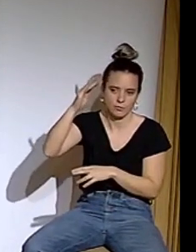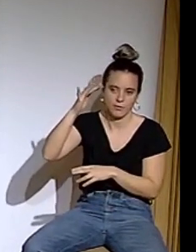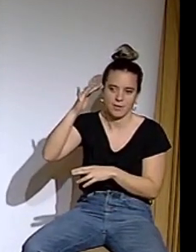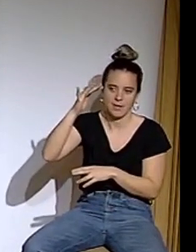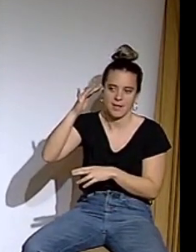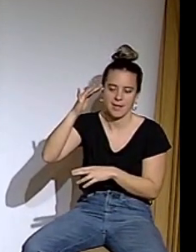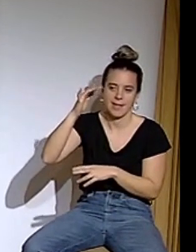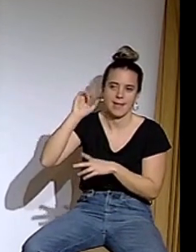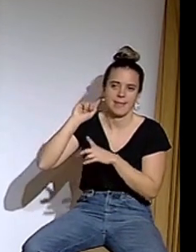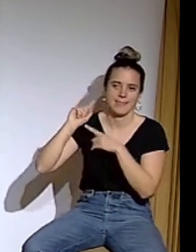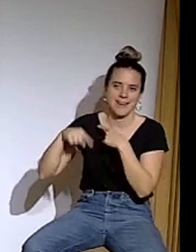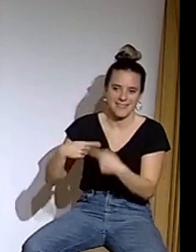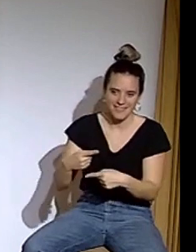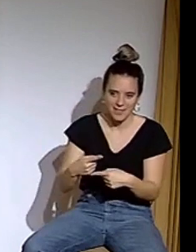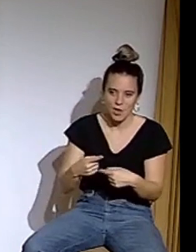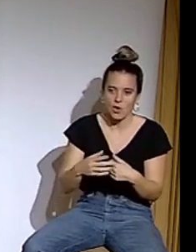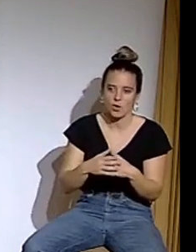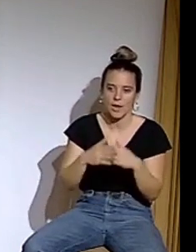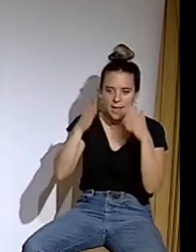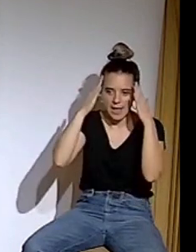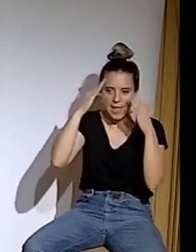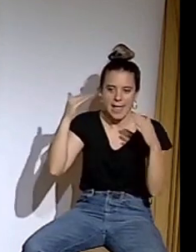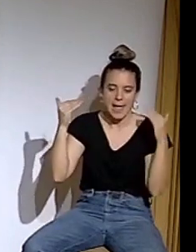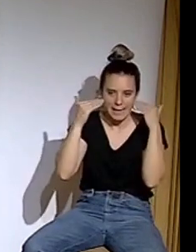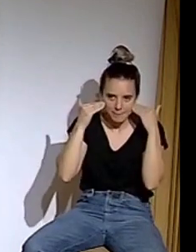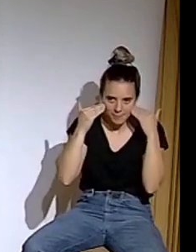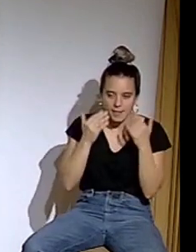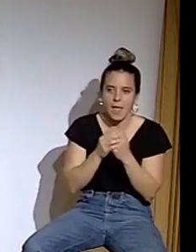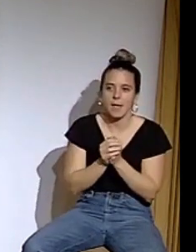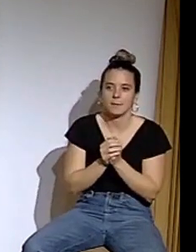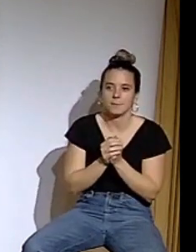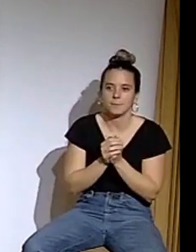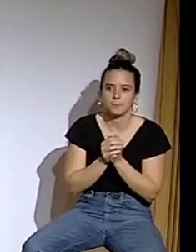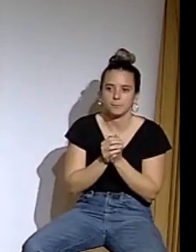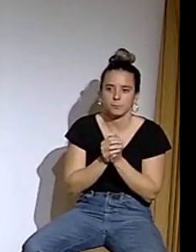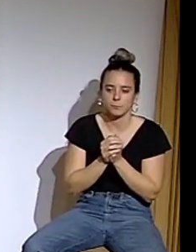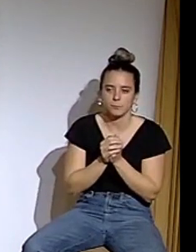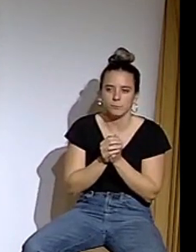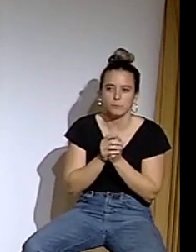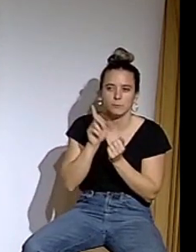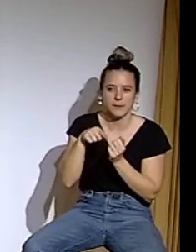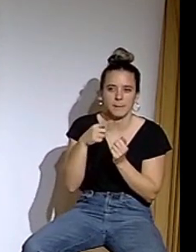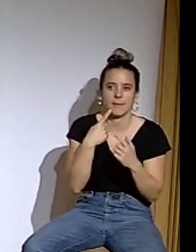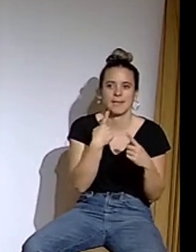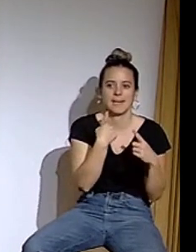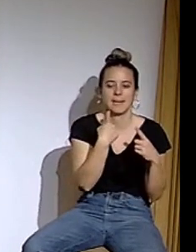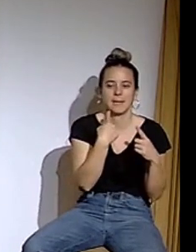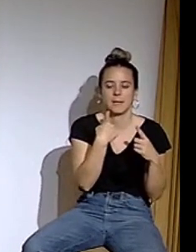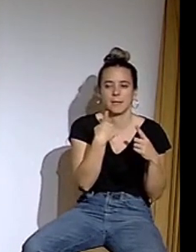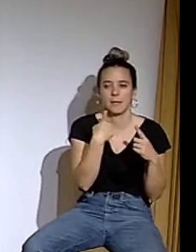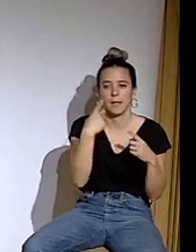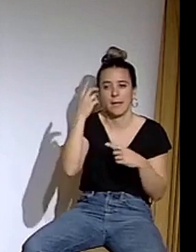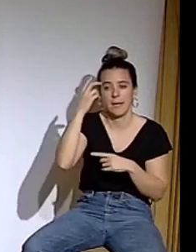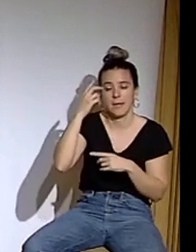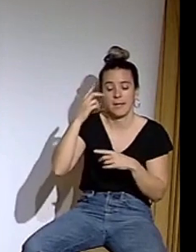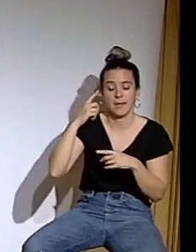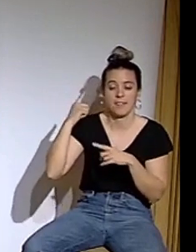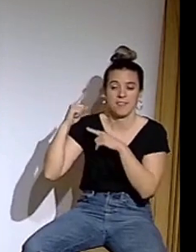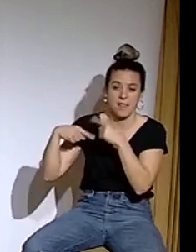egipcia y varios elementos de la tradición filosófica antigua